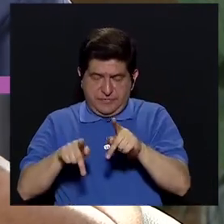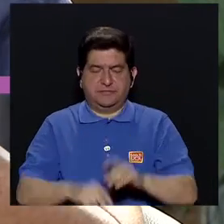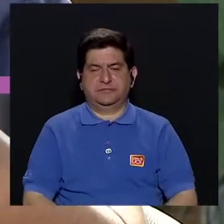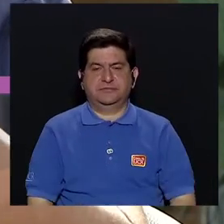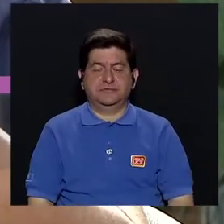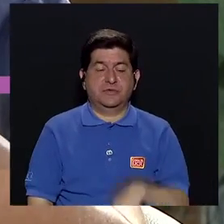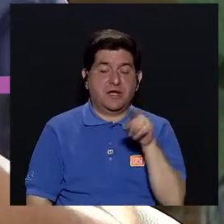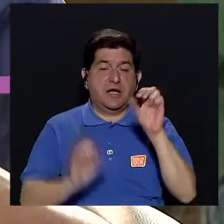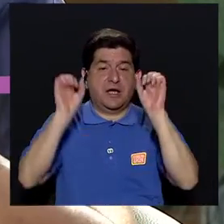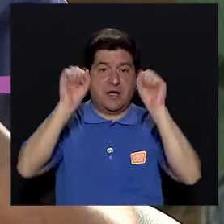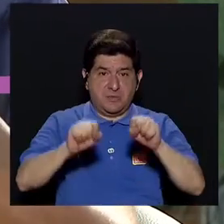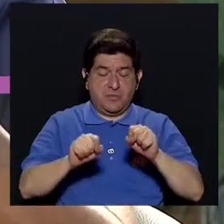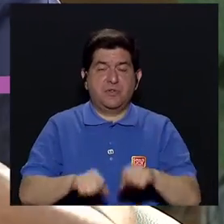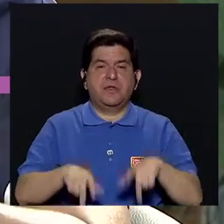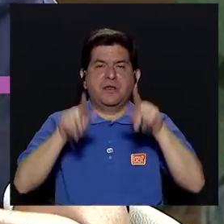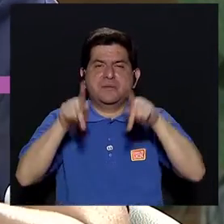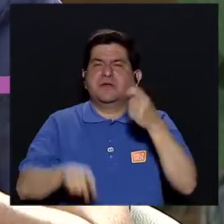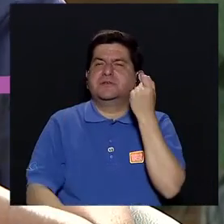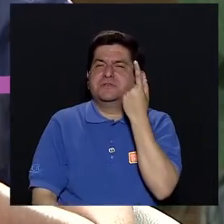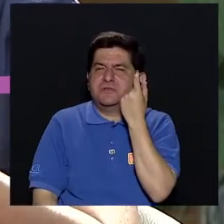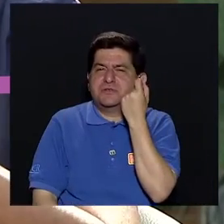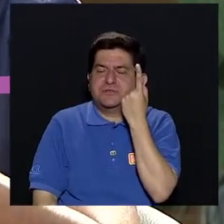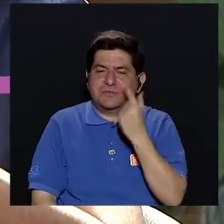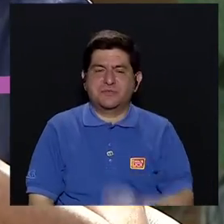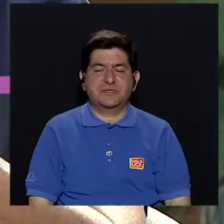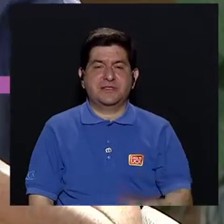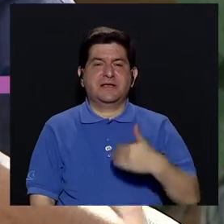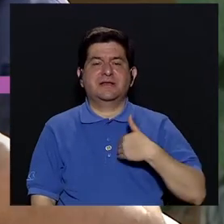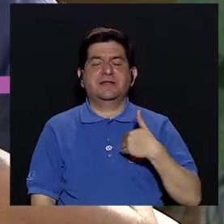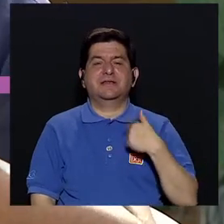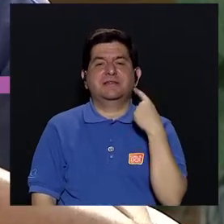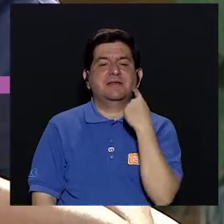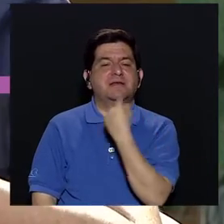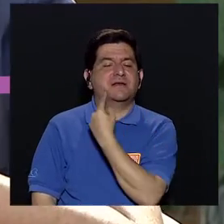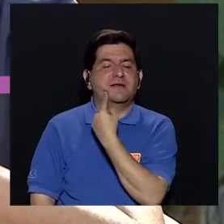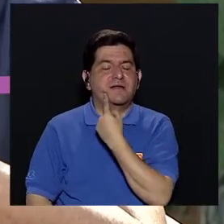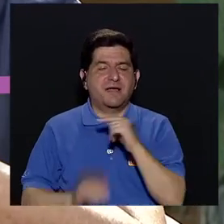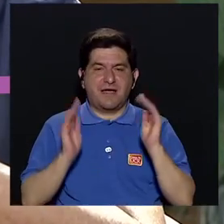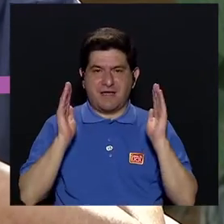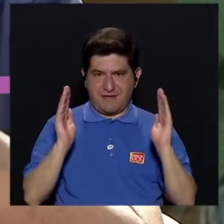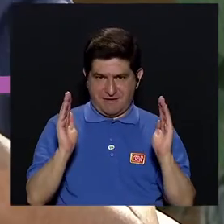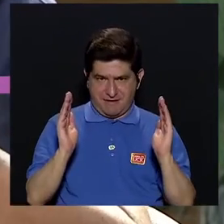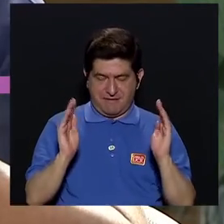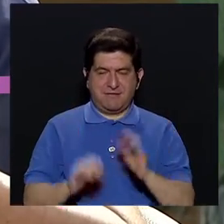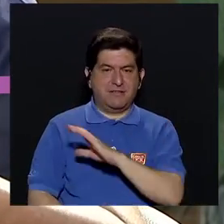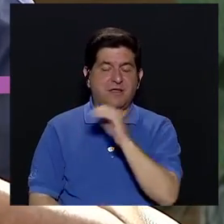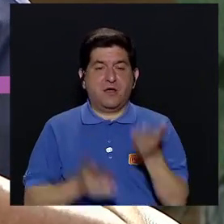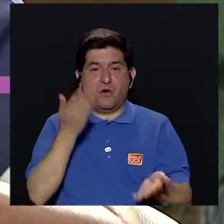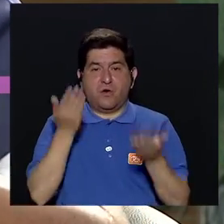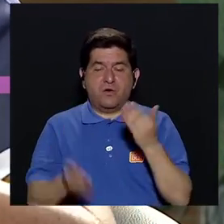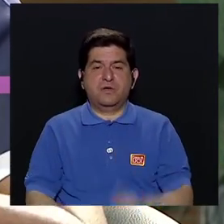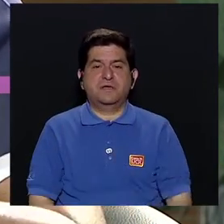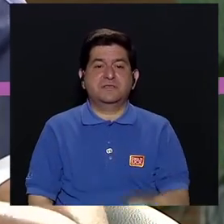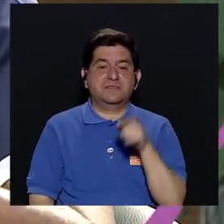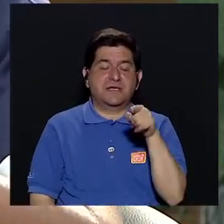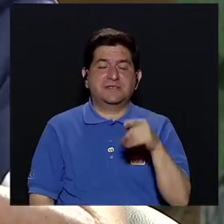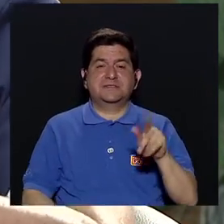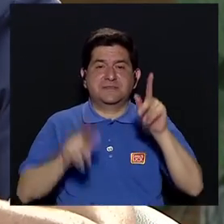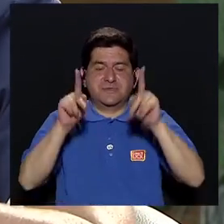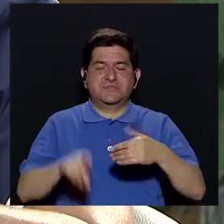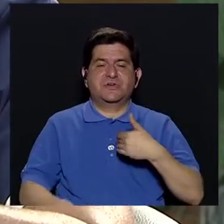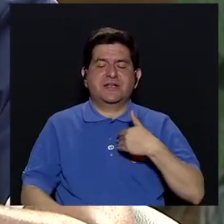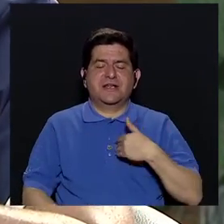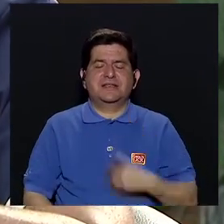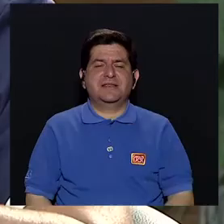pacientes, para que el público televidente me entienda, que tengan la mandíbula muy grande o que eventualmente la tengan más bien